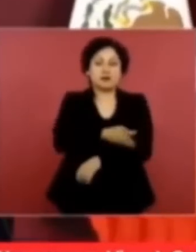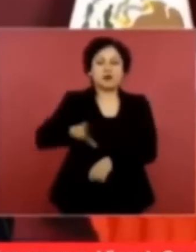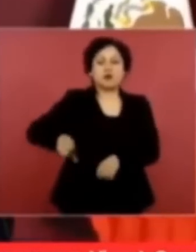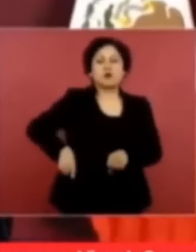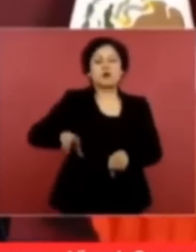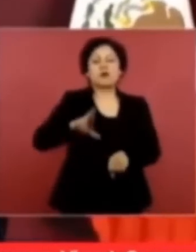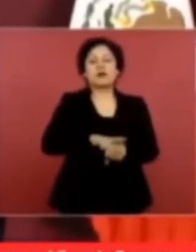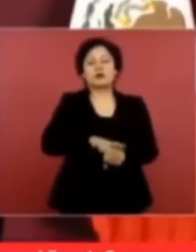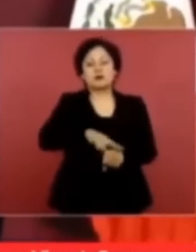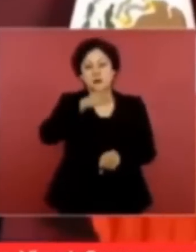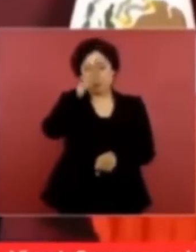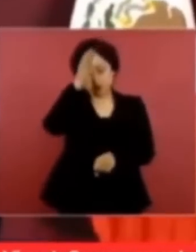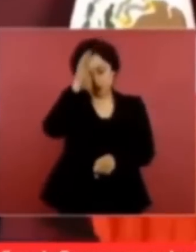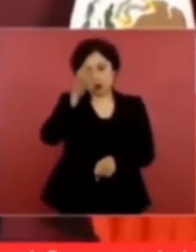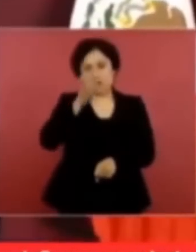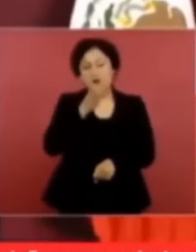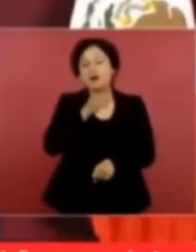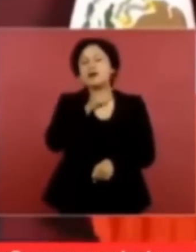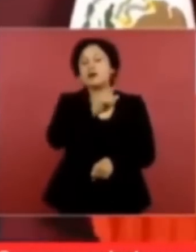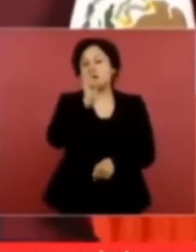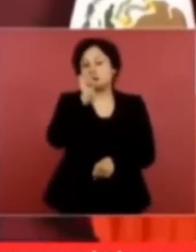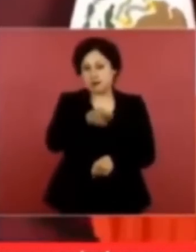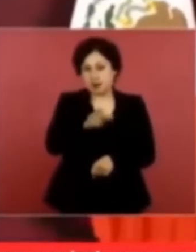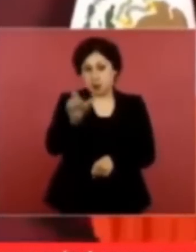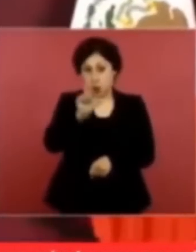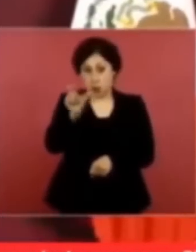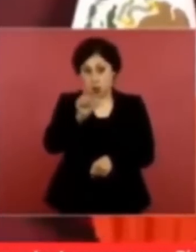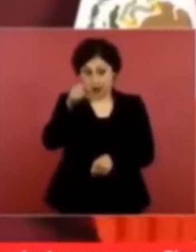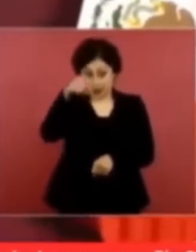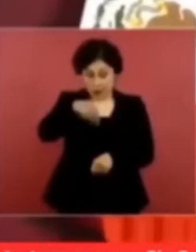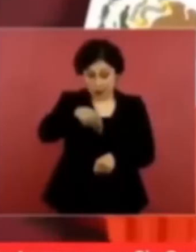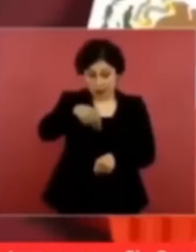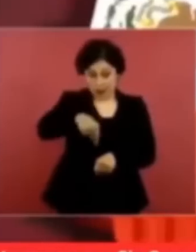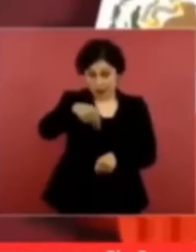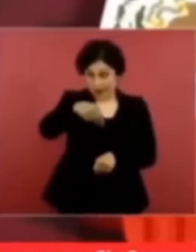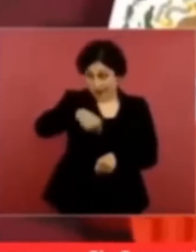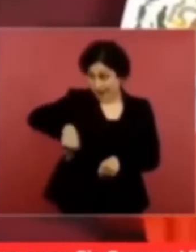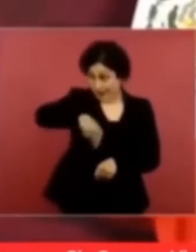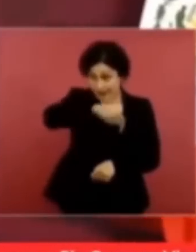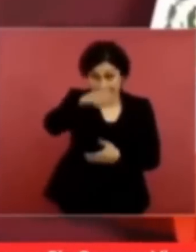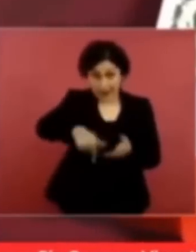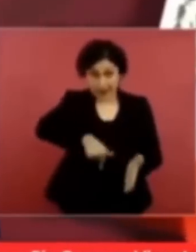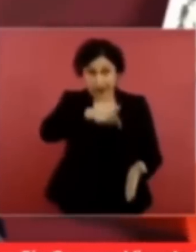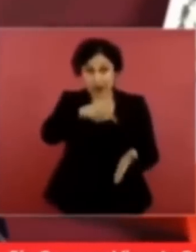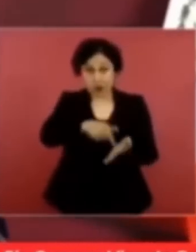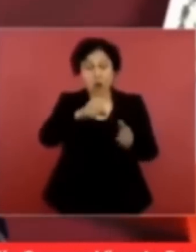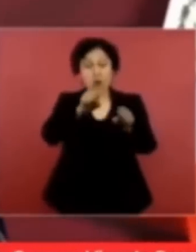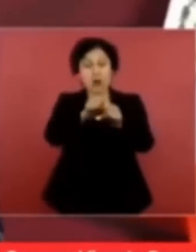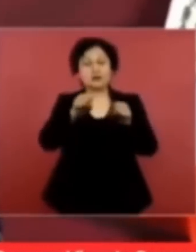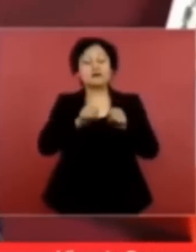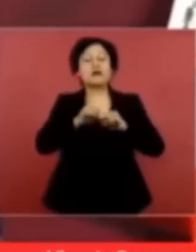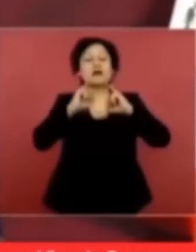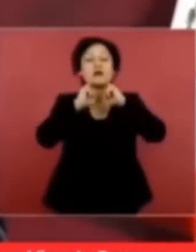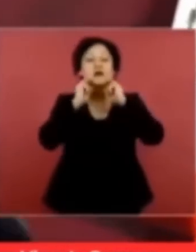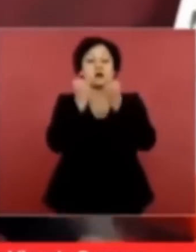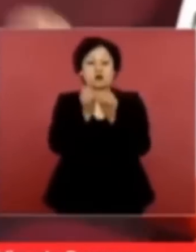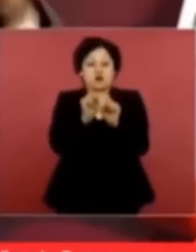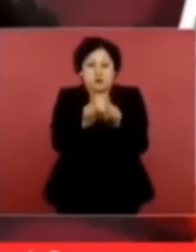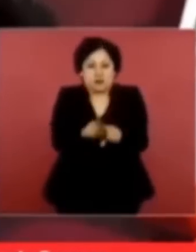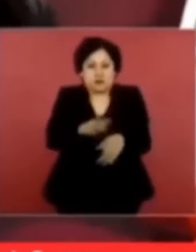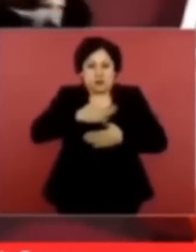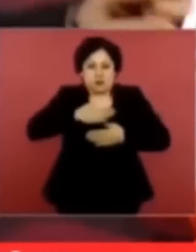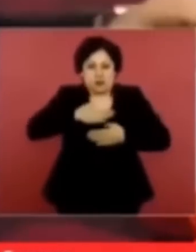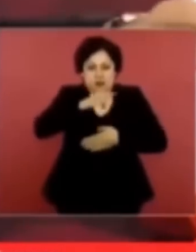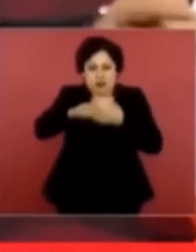desde que detuvieron al presidente Madero aquí, en la sala de juntas, de donde despacho, y